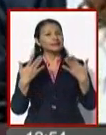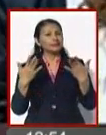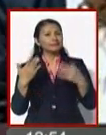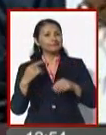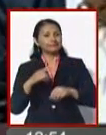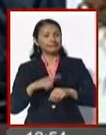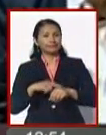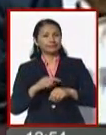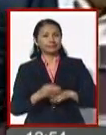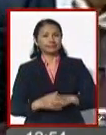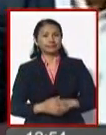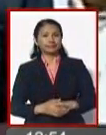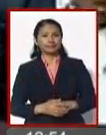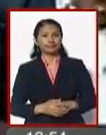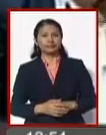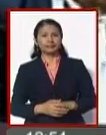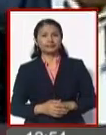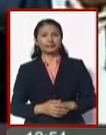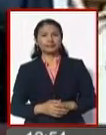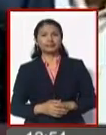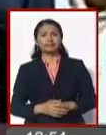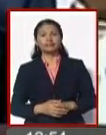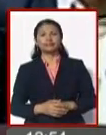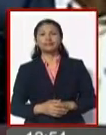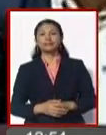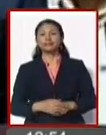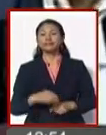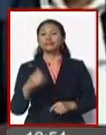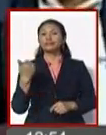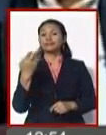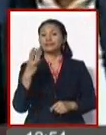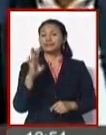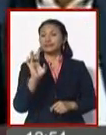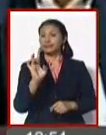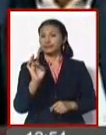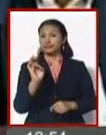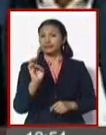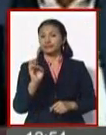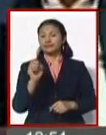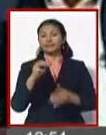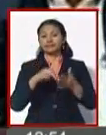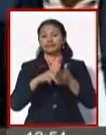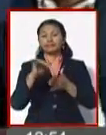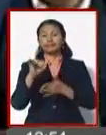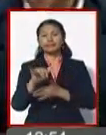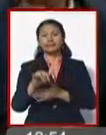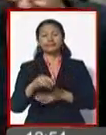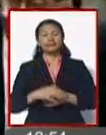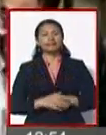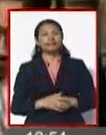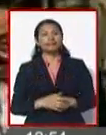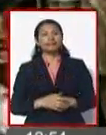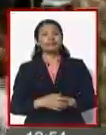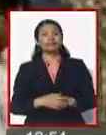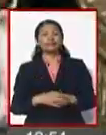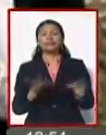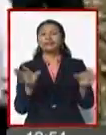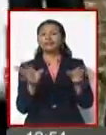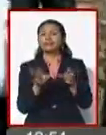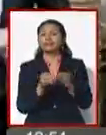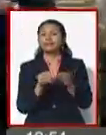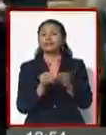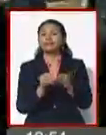ocasión que en la gestión 2017, en este mes de mayo, nuestra Asamblea